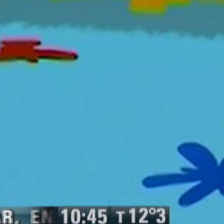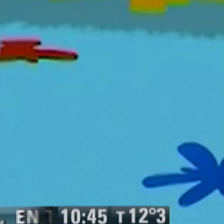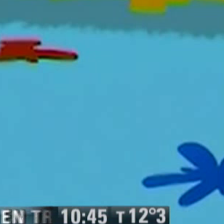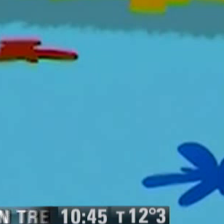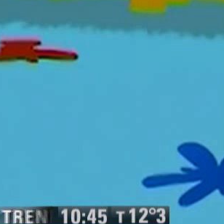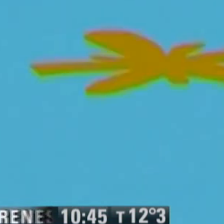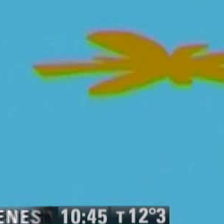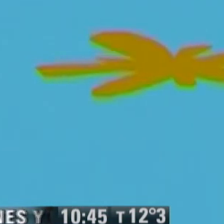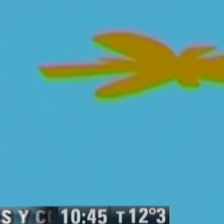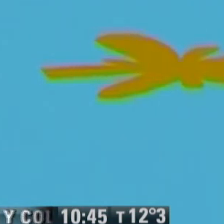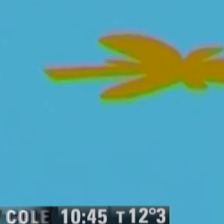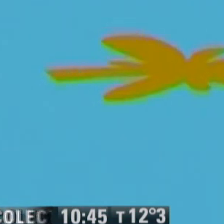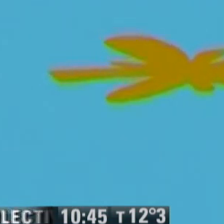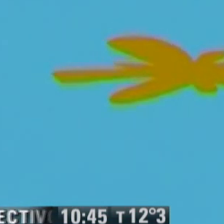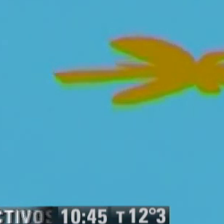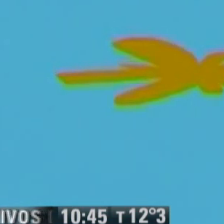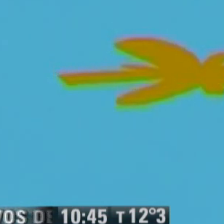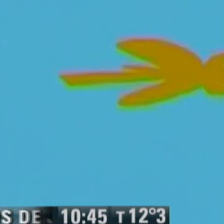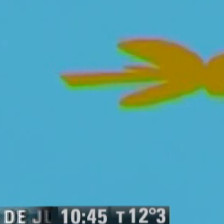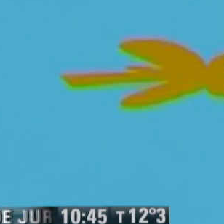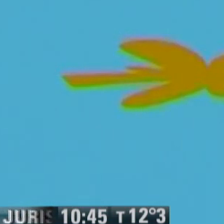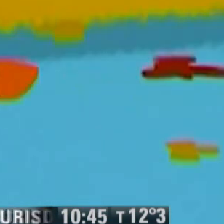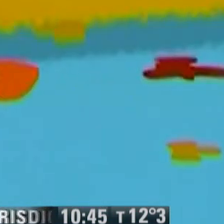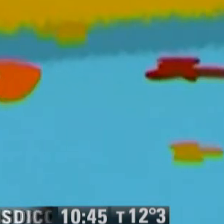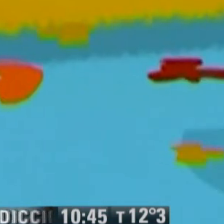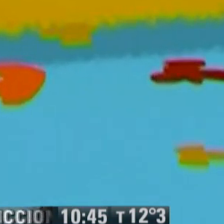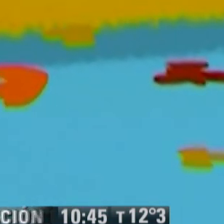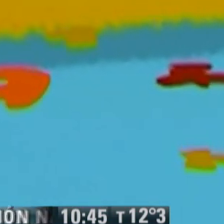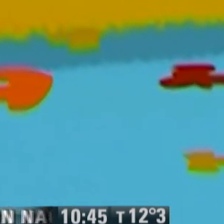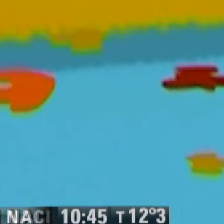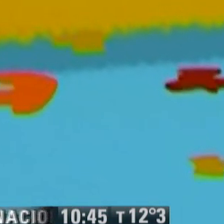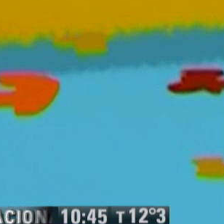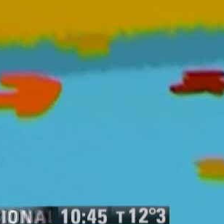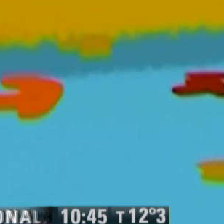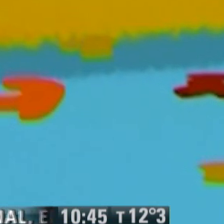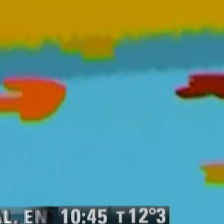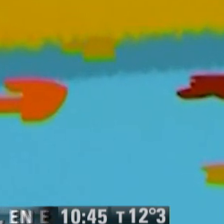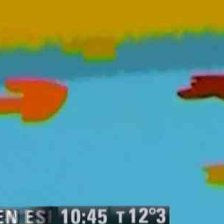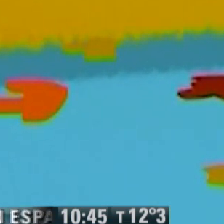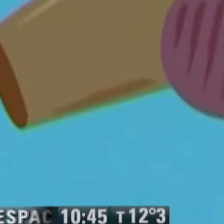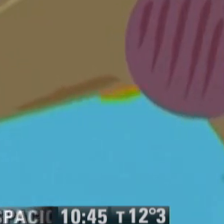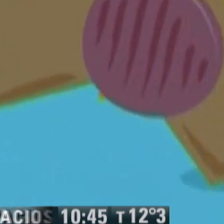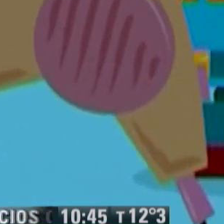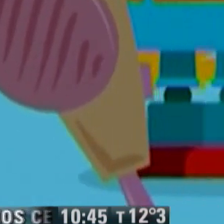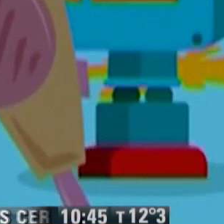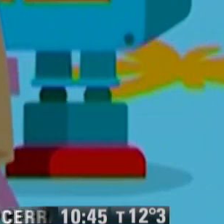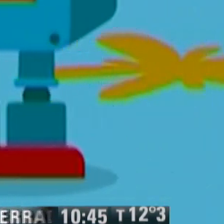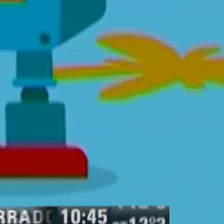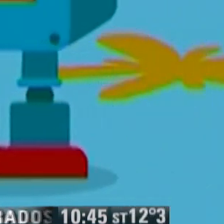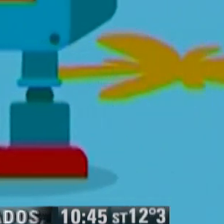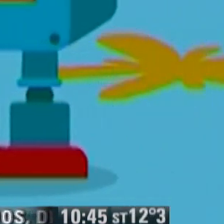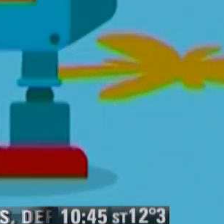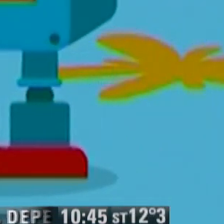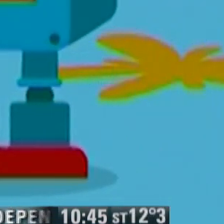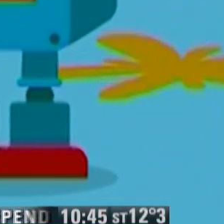me dan ganas de bucear. Verde estoy pensando, rosa corazón. Jugo de naranja, paleta de pintor. Colores al